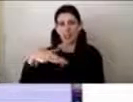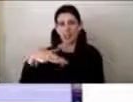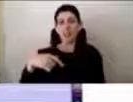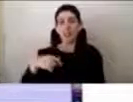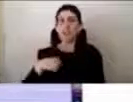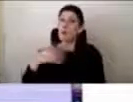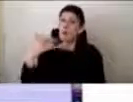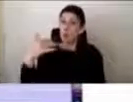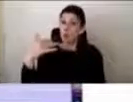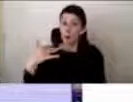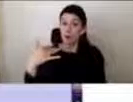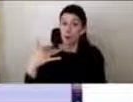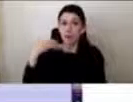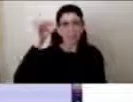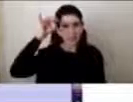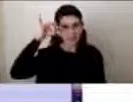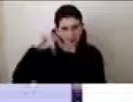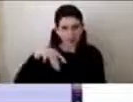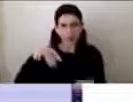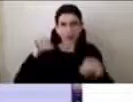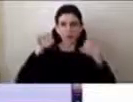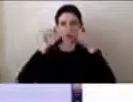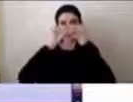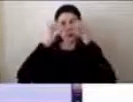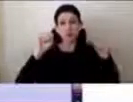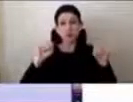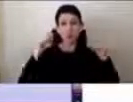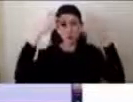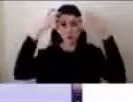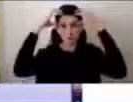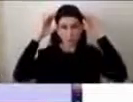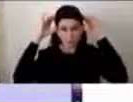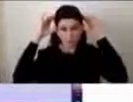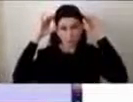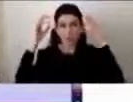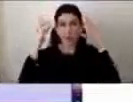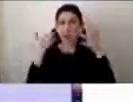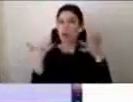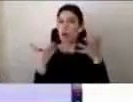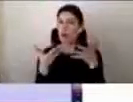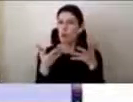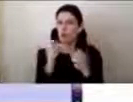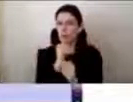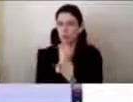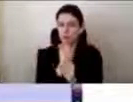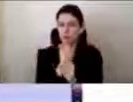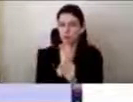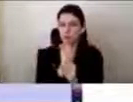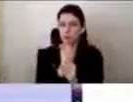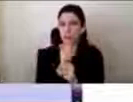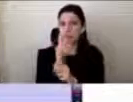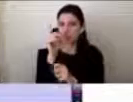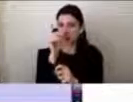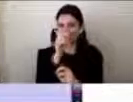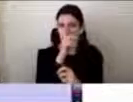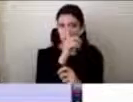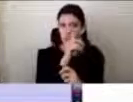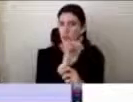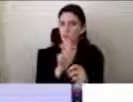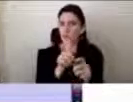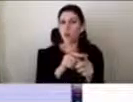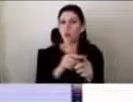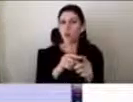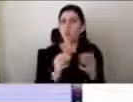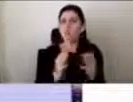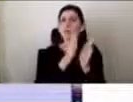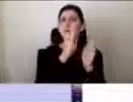el sistema nervioso opera de una manera compleja de interacción no lineal de las partes que lo constituyen,